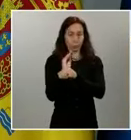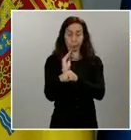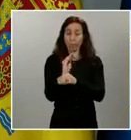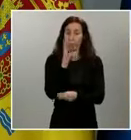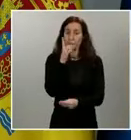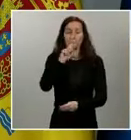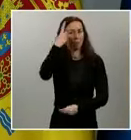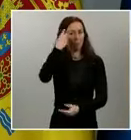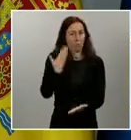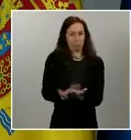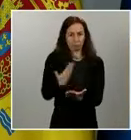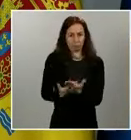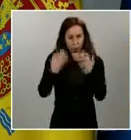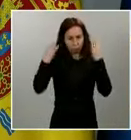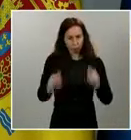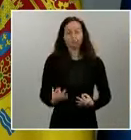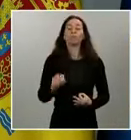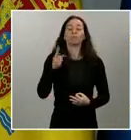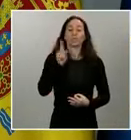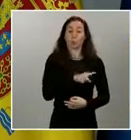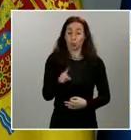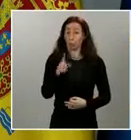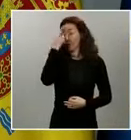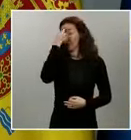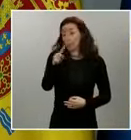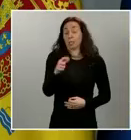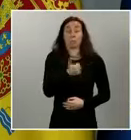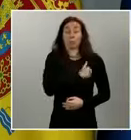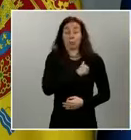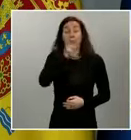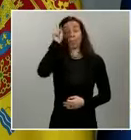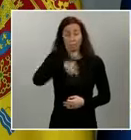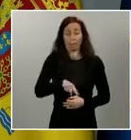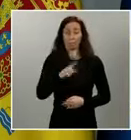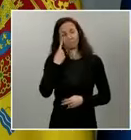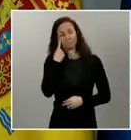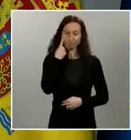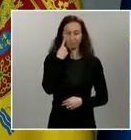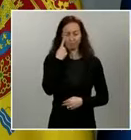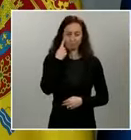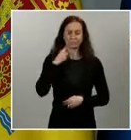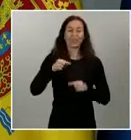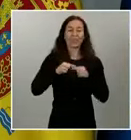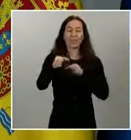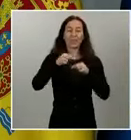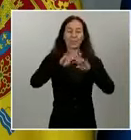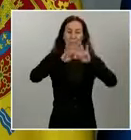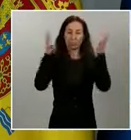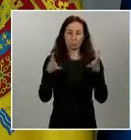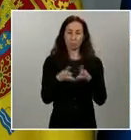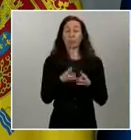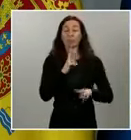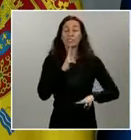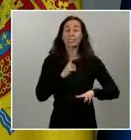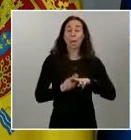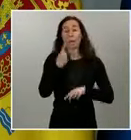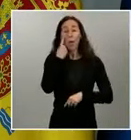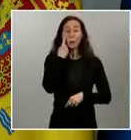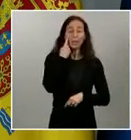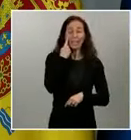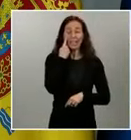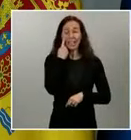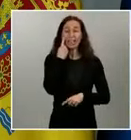Nacional también patrulla por el ciberespacio, lo que llaman los especialistas vigilancia y monitorización de los sistemas